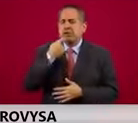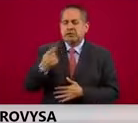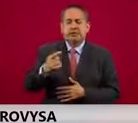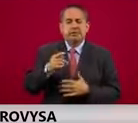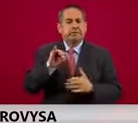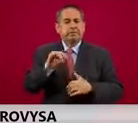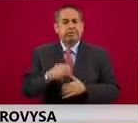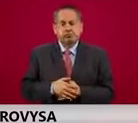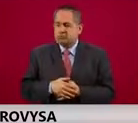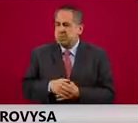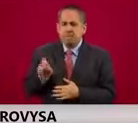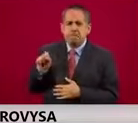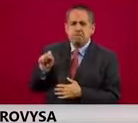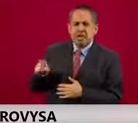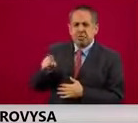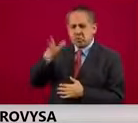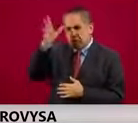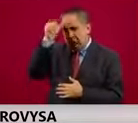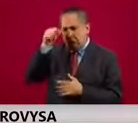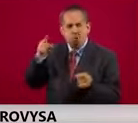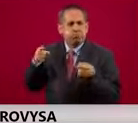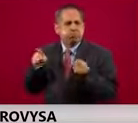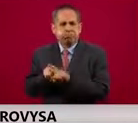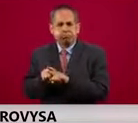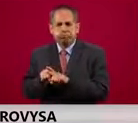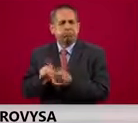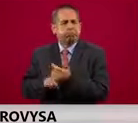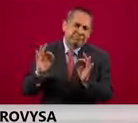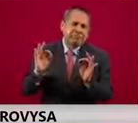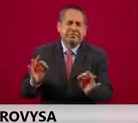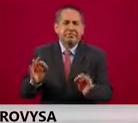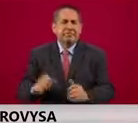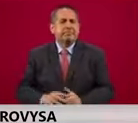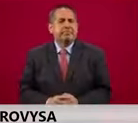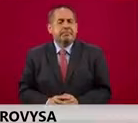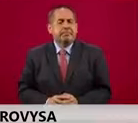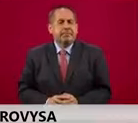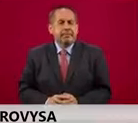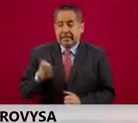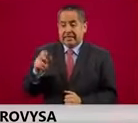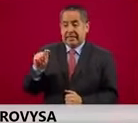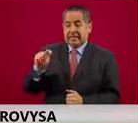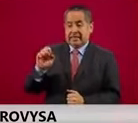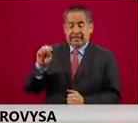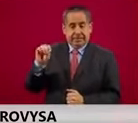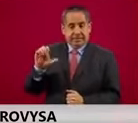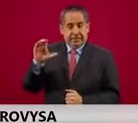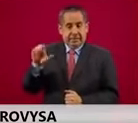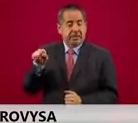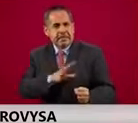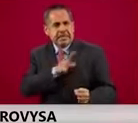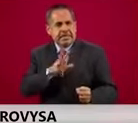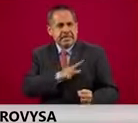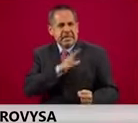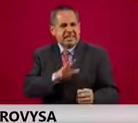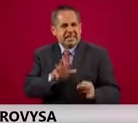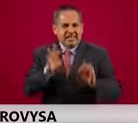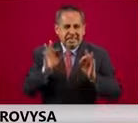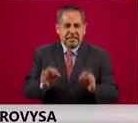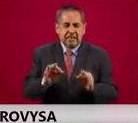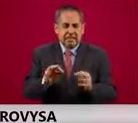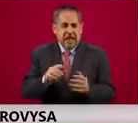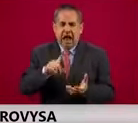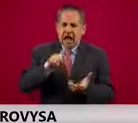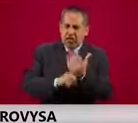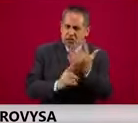día de ayer, al darles lectura a este discurso, lo hizo 45% más rápido. A ver, ¿tendrás por ahí